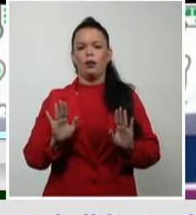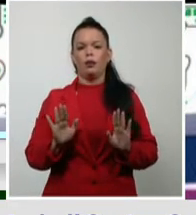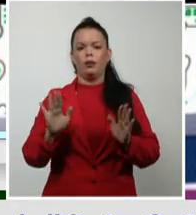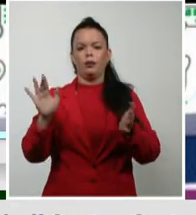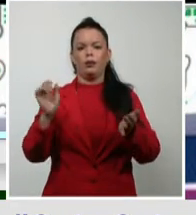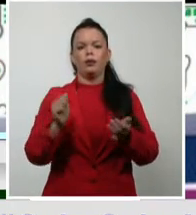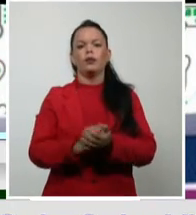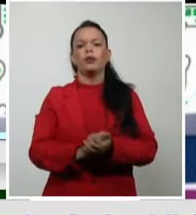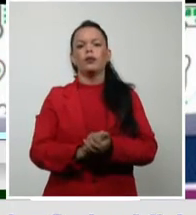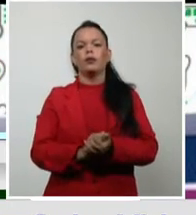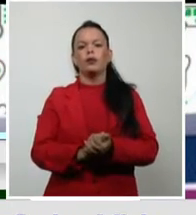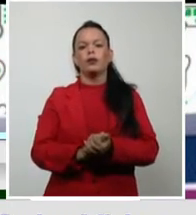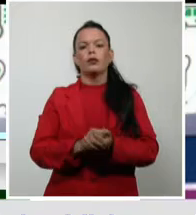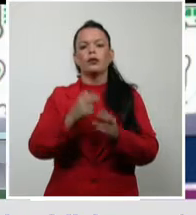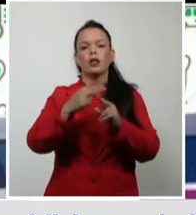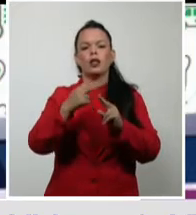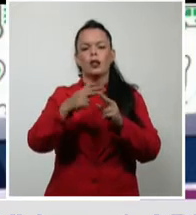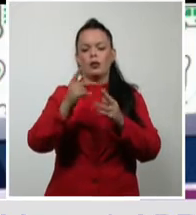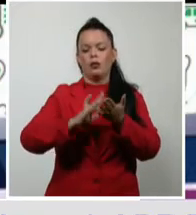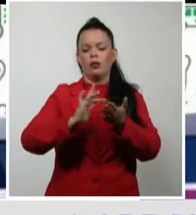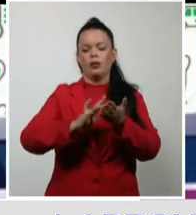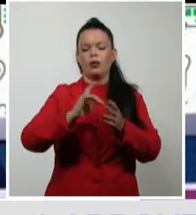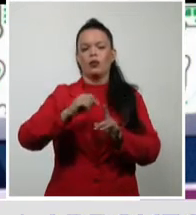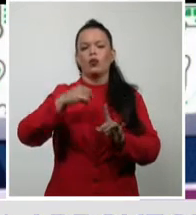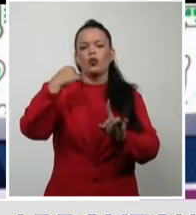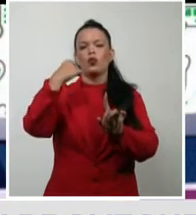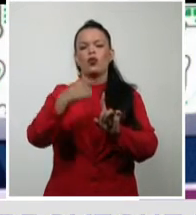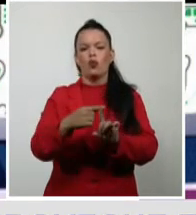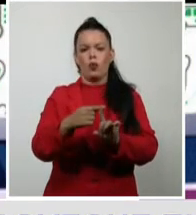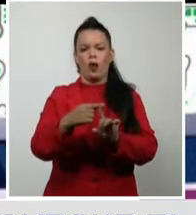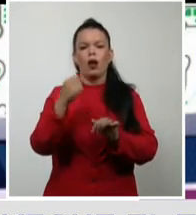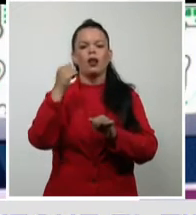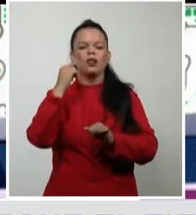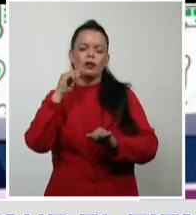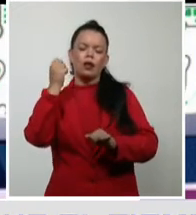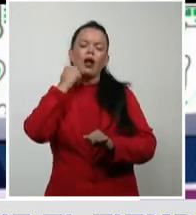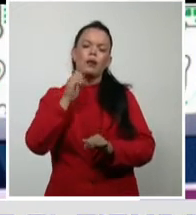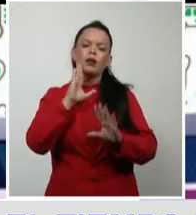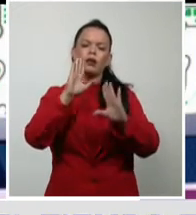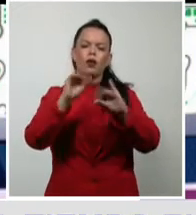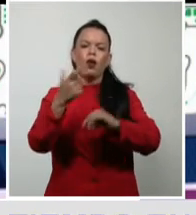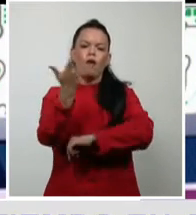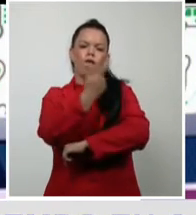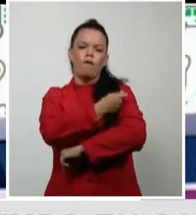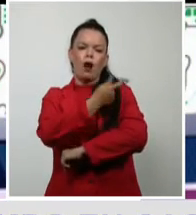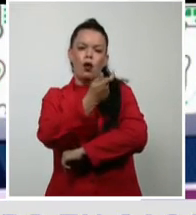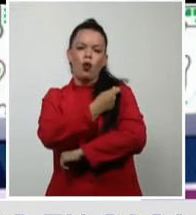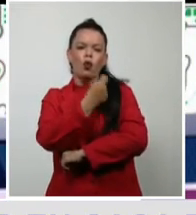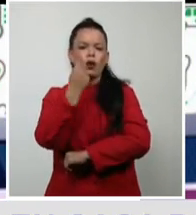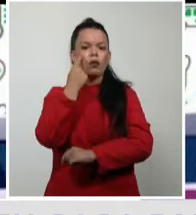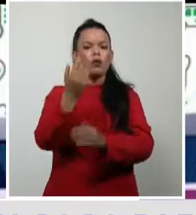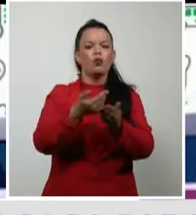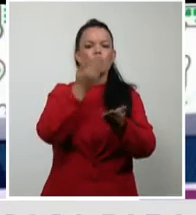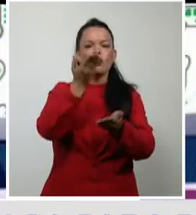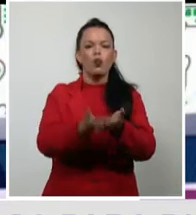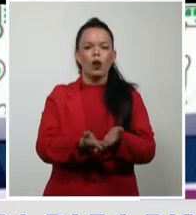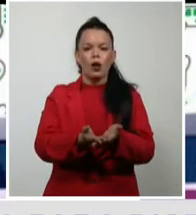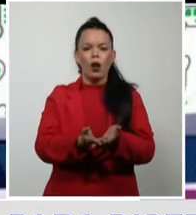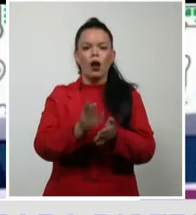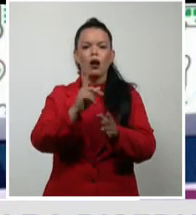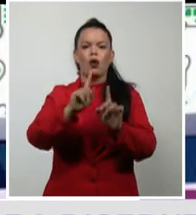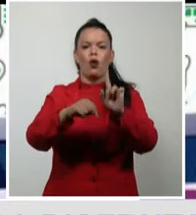ser interrogado también sobre una vacuna que neutraliza la COVID-19, el experto destacó que es